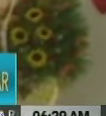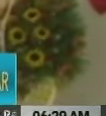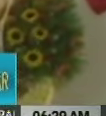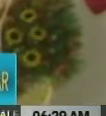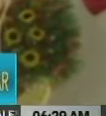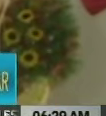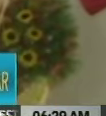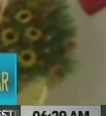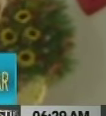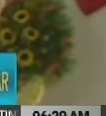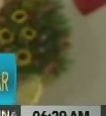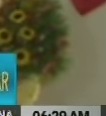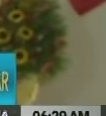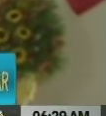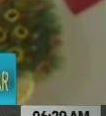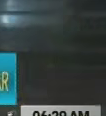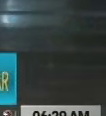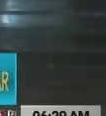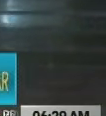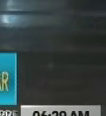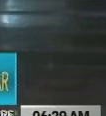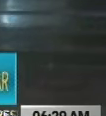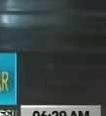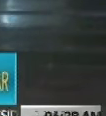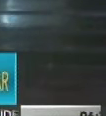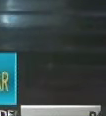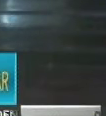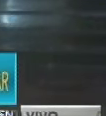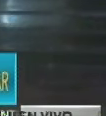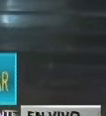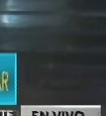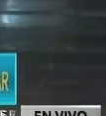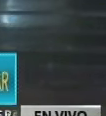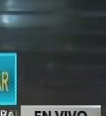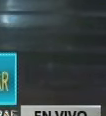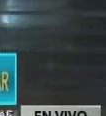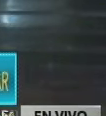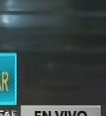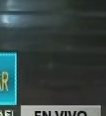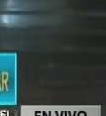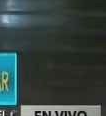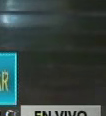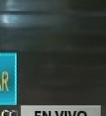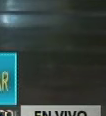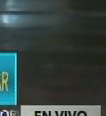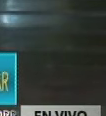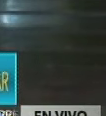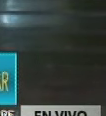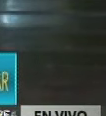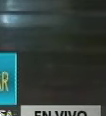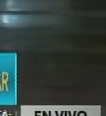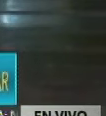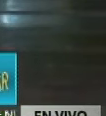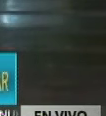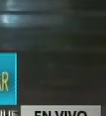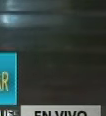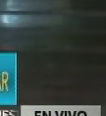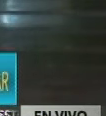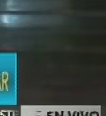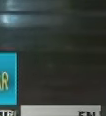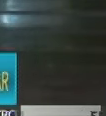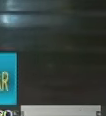la historia, primero de febrero, el natalicio de Ezequiel Zamora, y obviamente recordar a todos aquellos que han entregado su